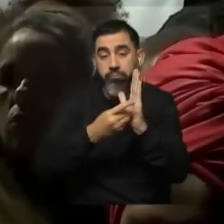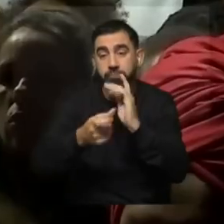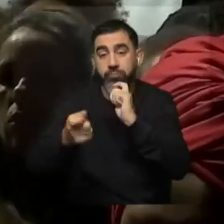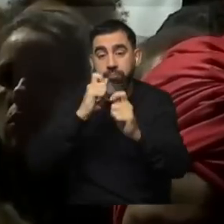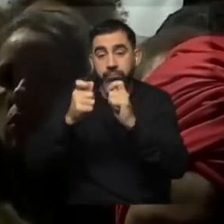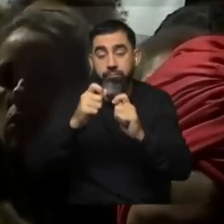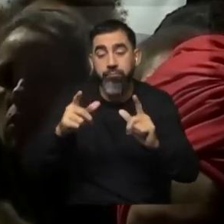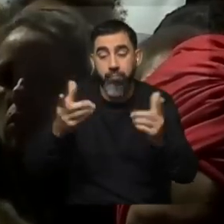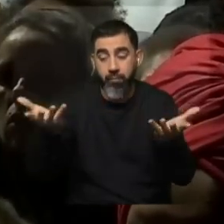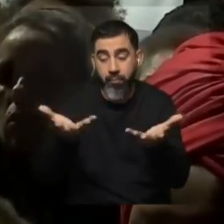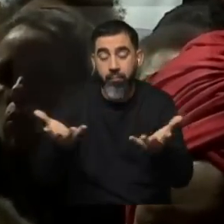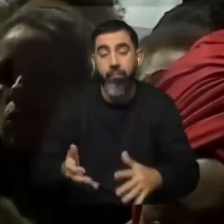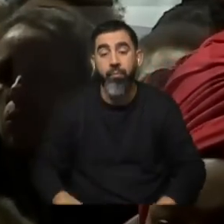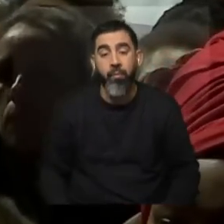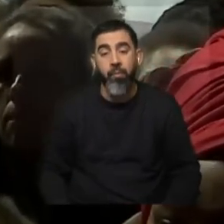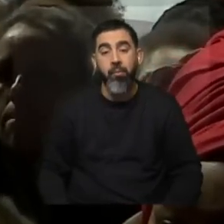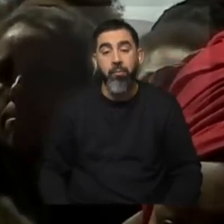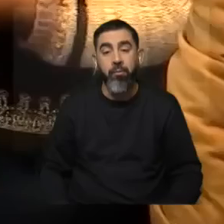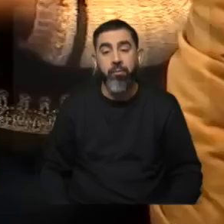censo que se Está realizando